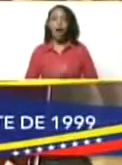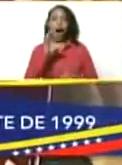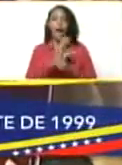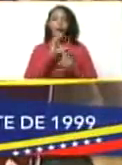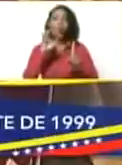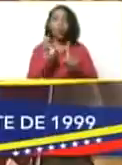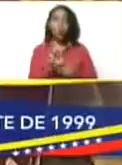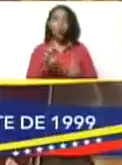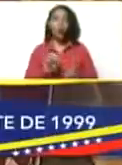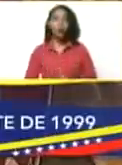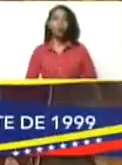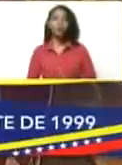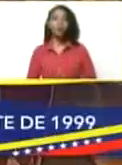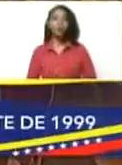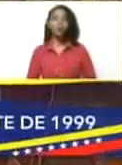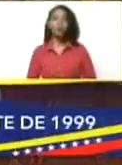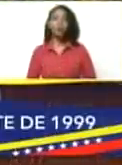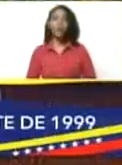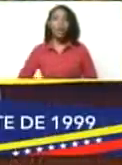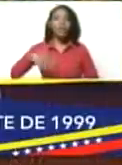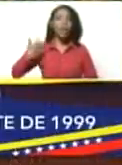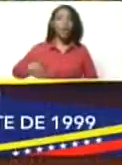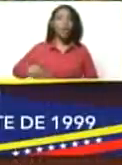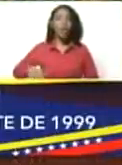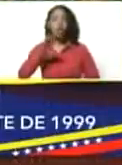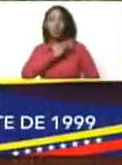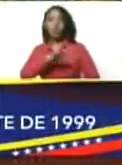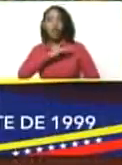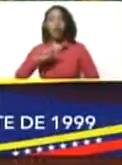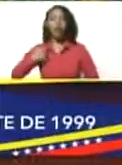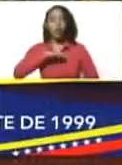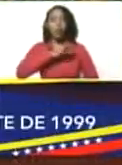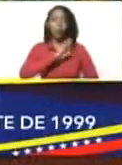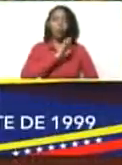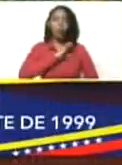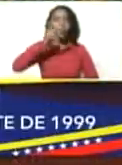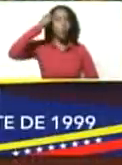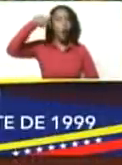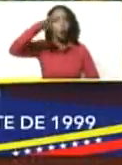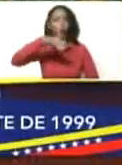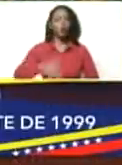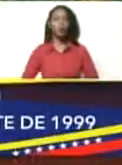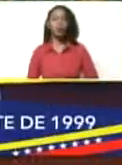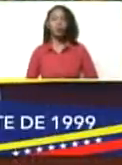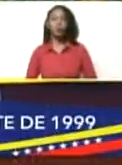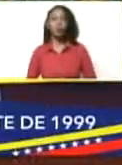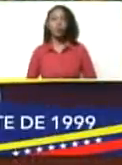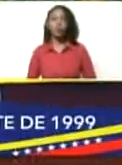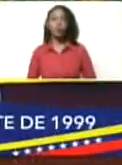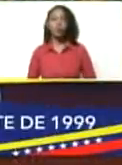cultura, de los derechos sociales de nuestro pueblo.